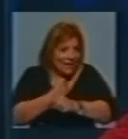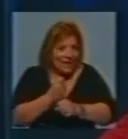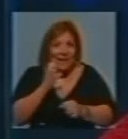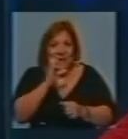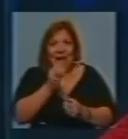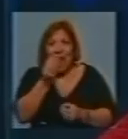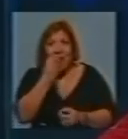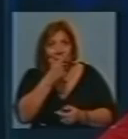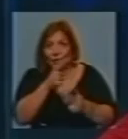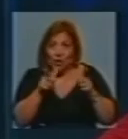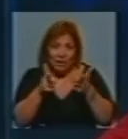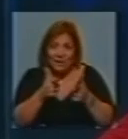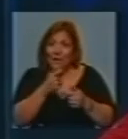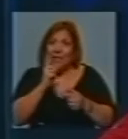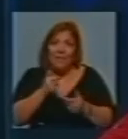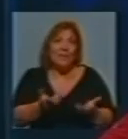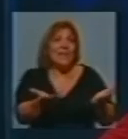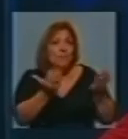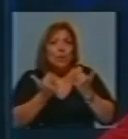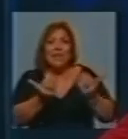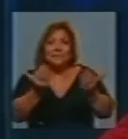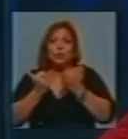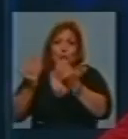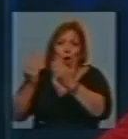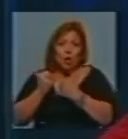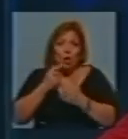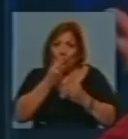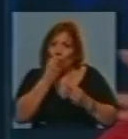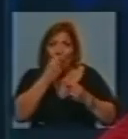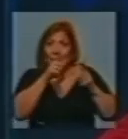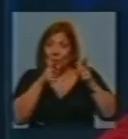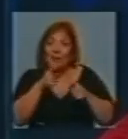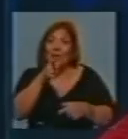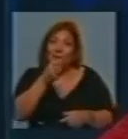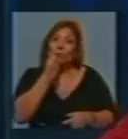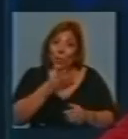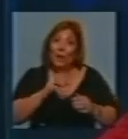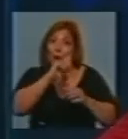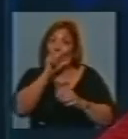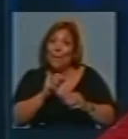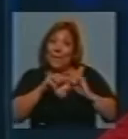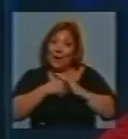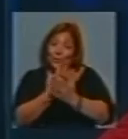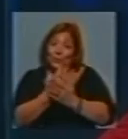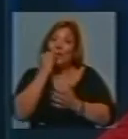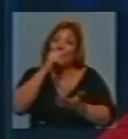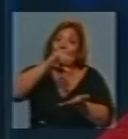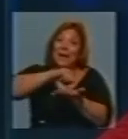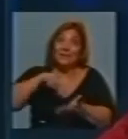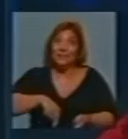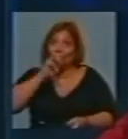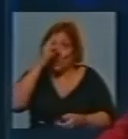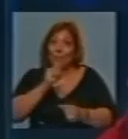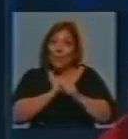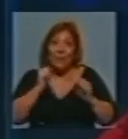en alimentos, tiene que seguir importando cantidades importantes, y eso es bueno para el Mercosur y también para países como Uruguay, que